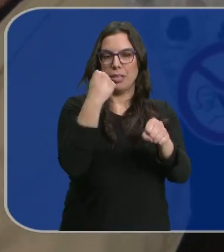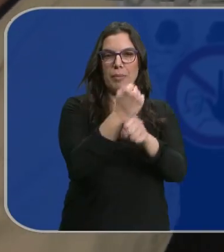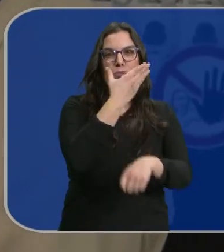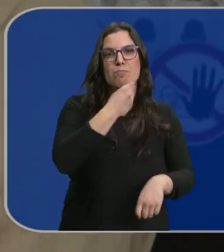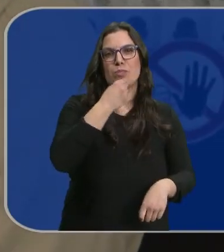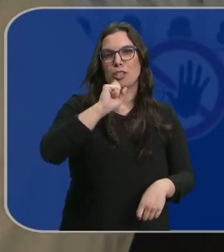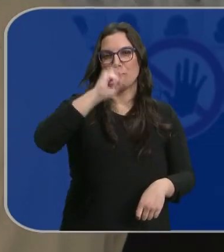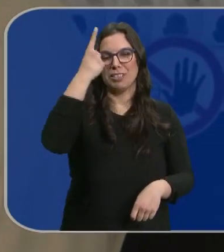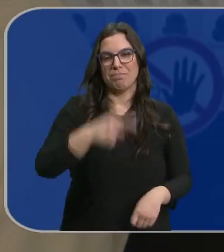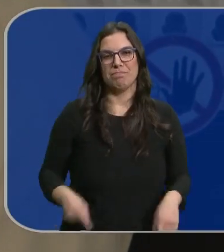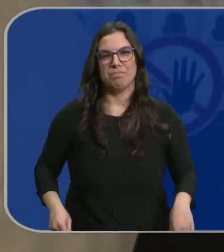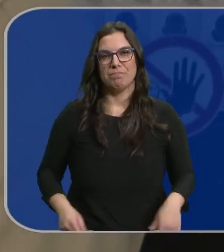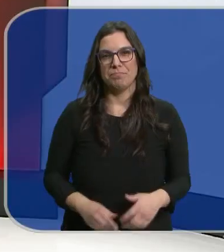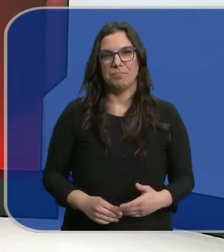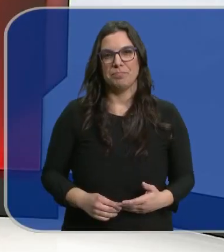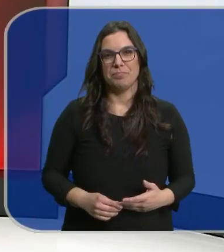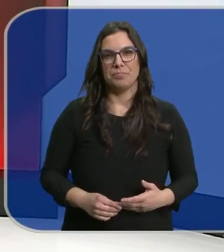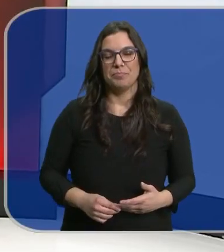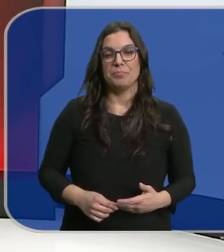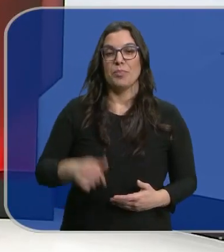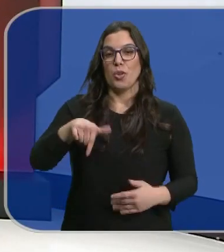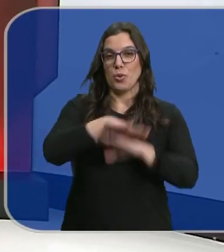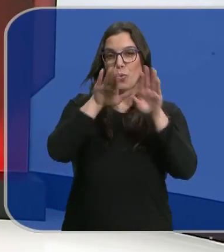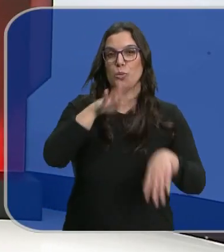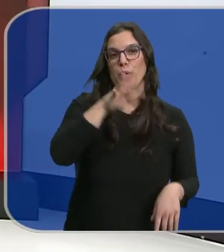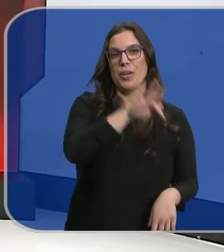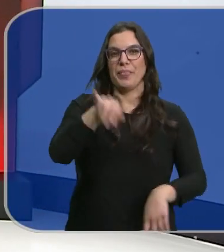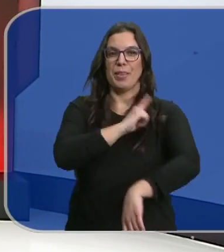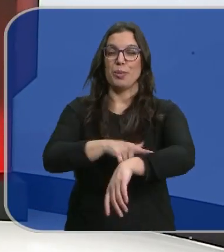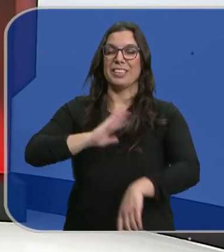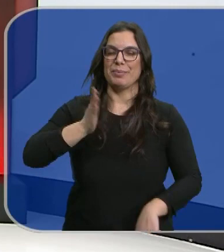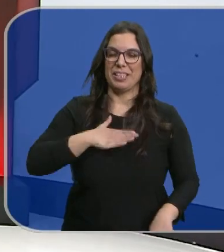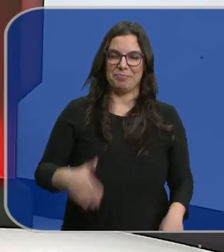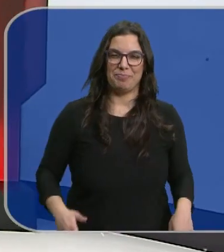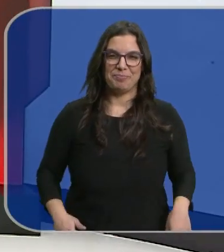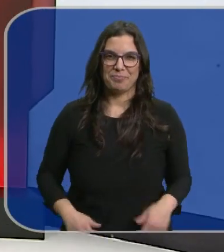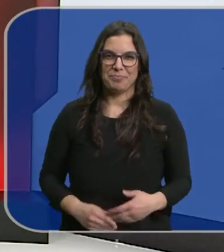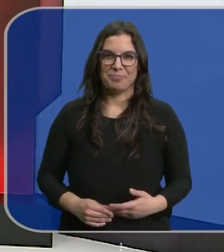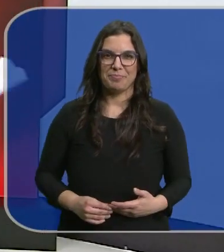más bonita de todas. Pues es todo. Ahora los deportes. Hasta mañana.